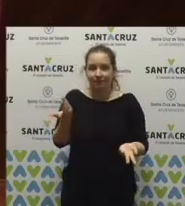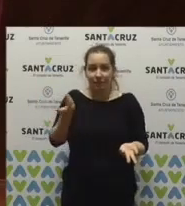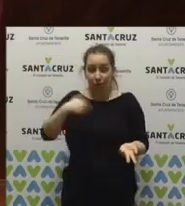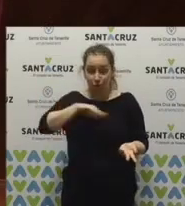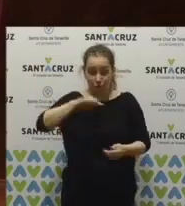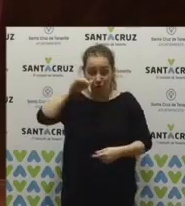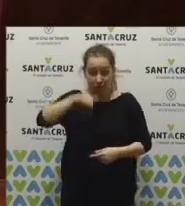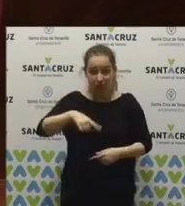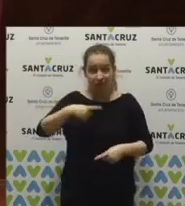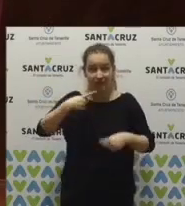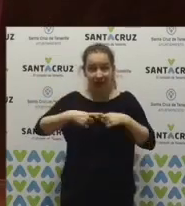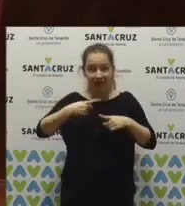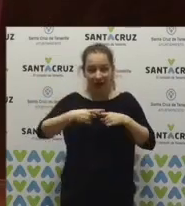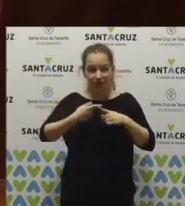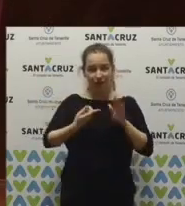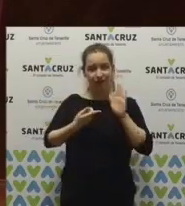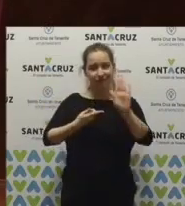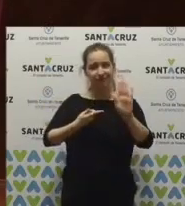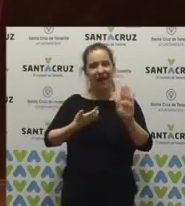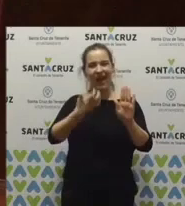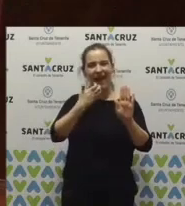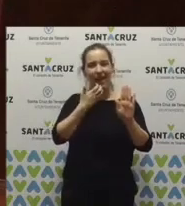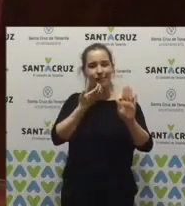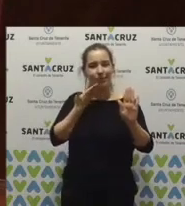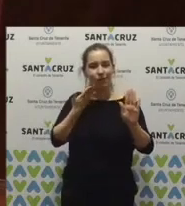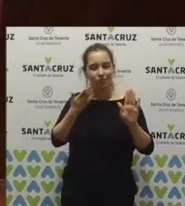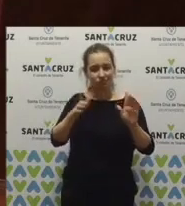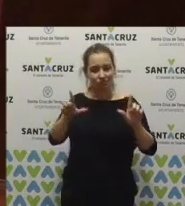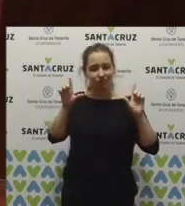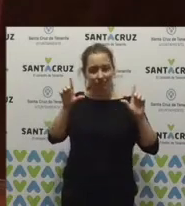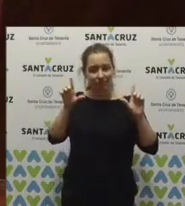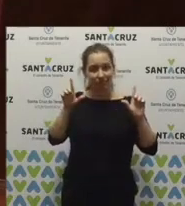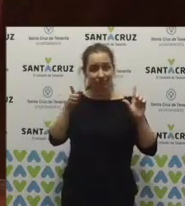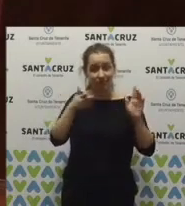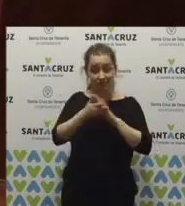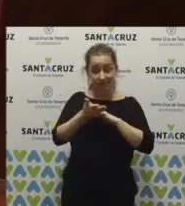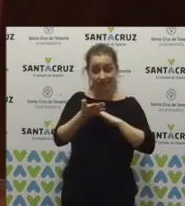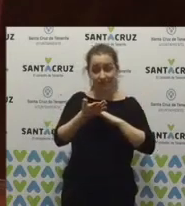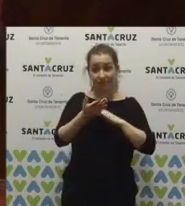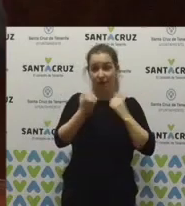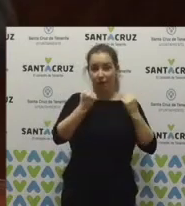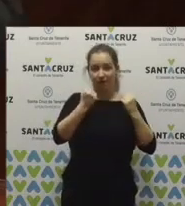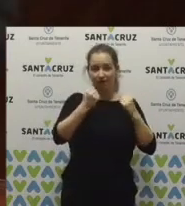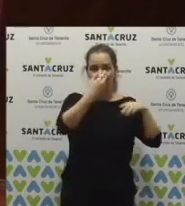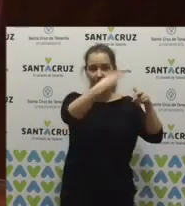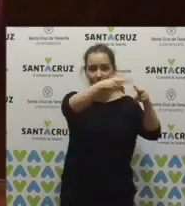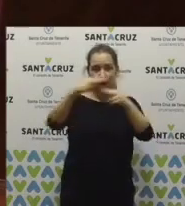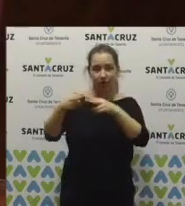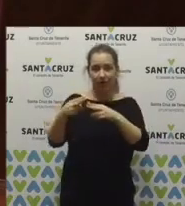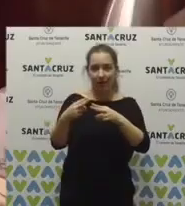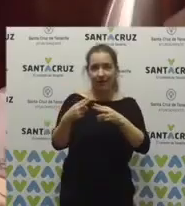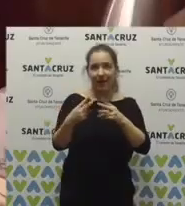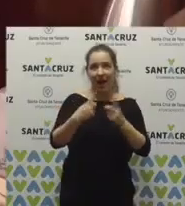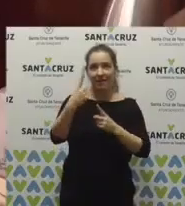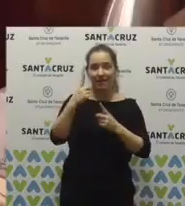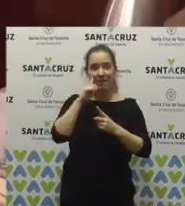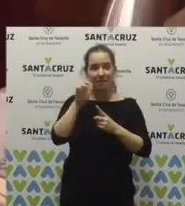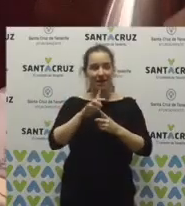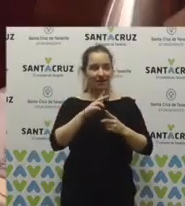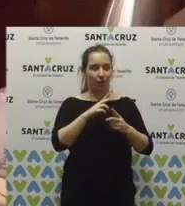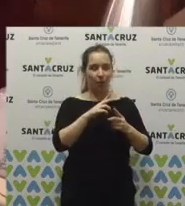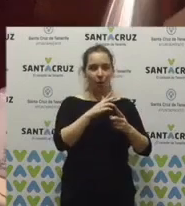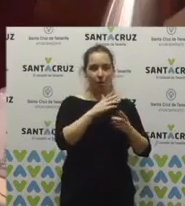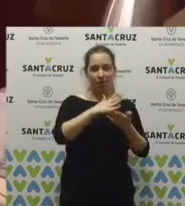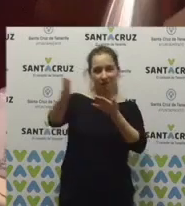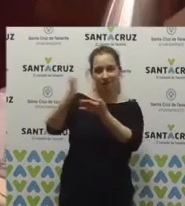hayamos dado ejemplos de como fuerzas políticas en principio lógicamente están tan separadas se ponen de acuerdo en un